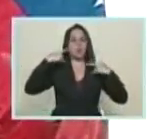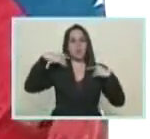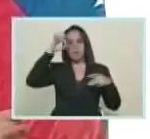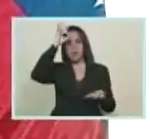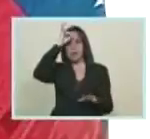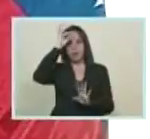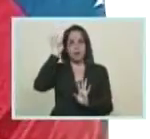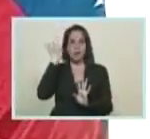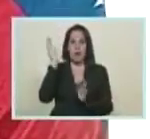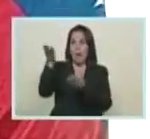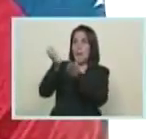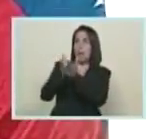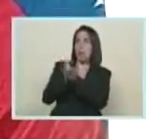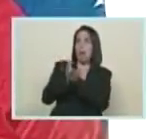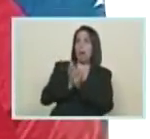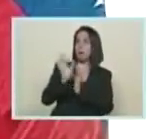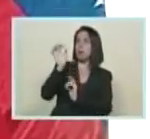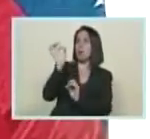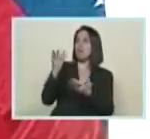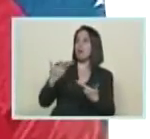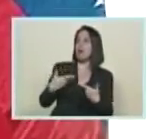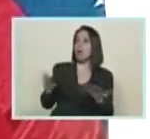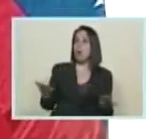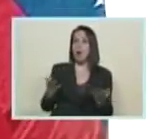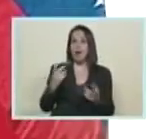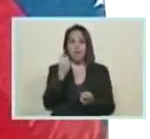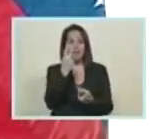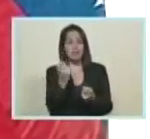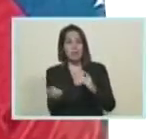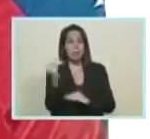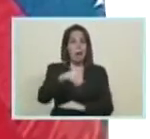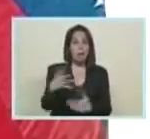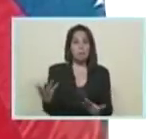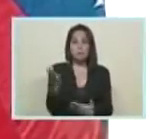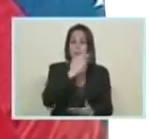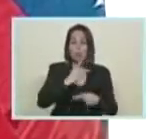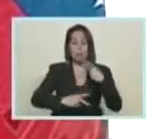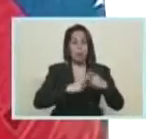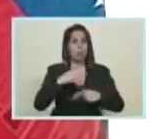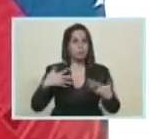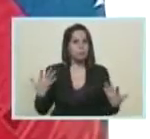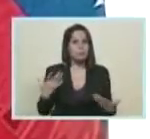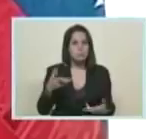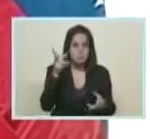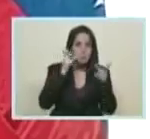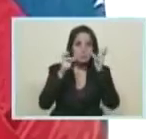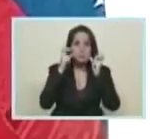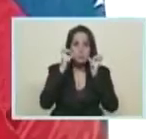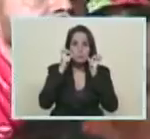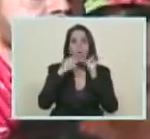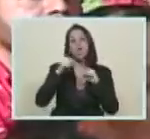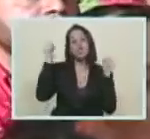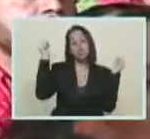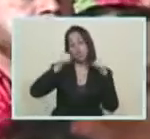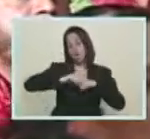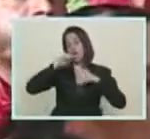el barco tal, no pudimos hacer tal cosa y va a faltar tal producto. ¿Le suena, verdad?